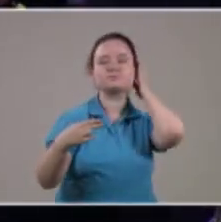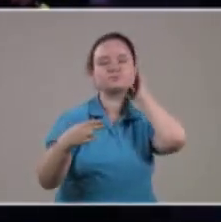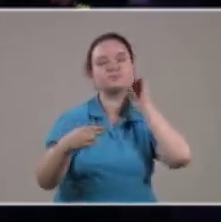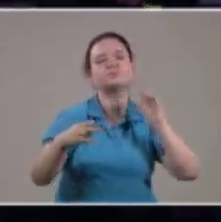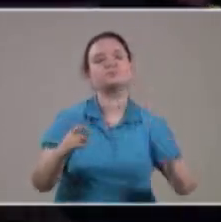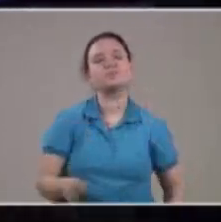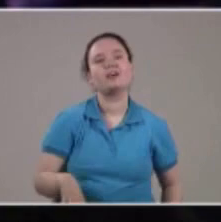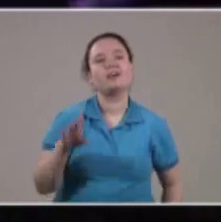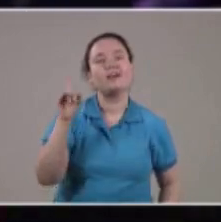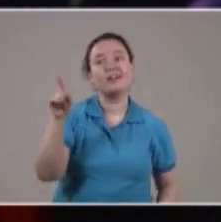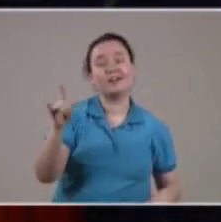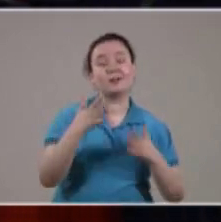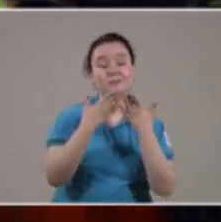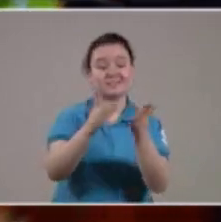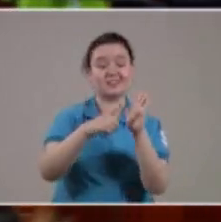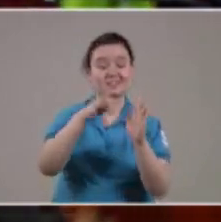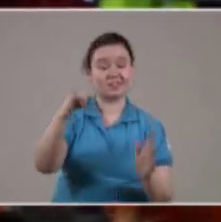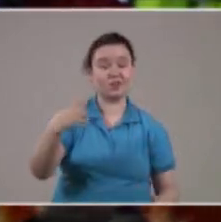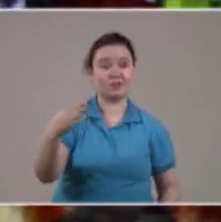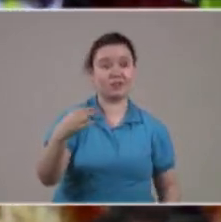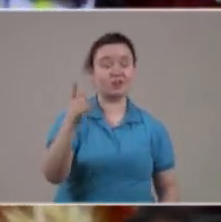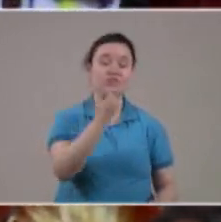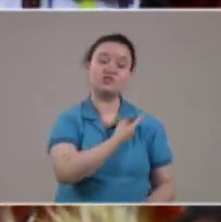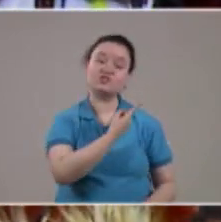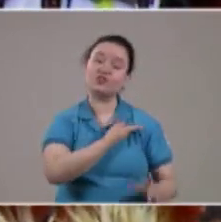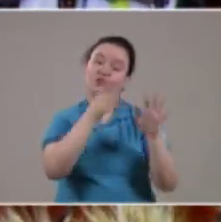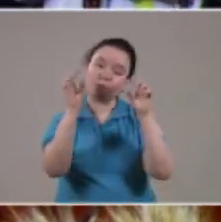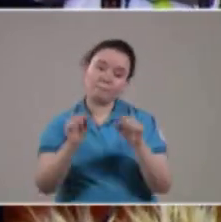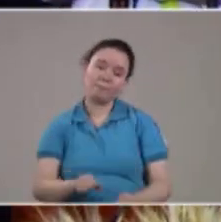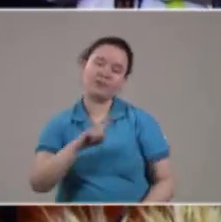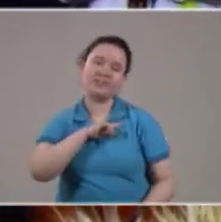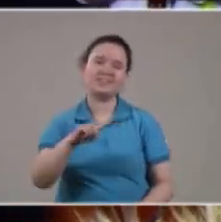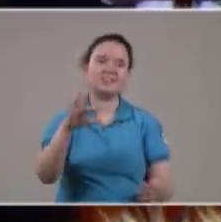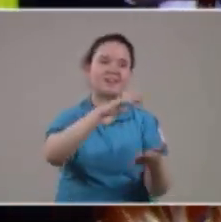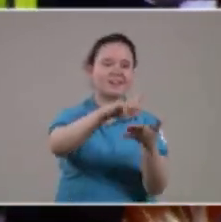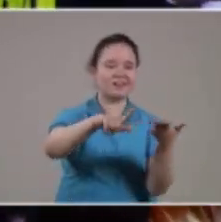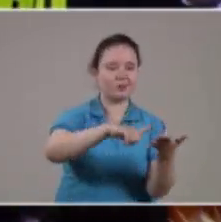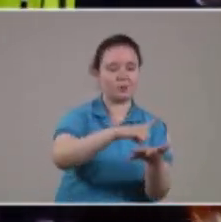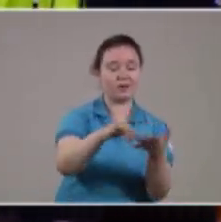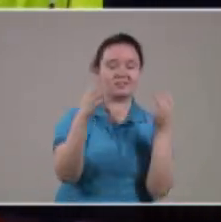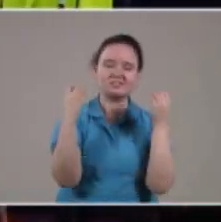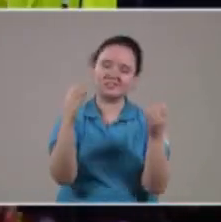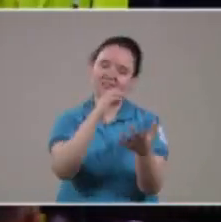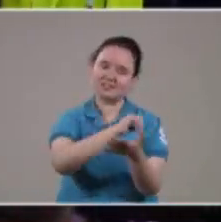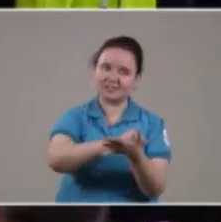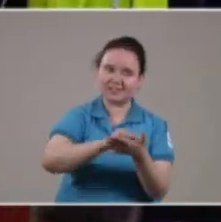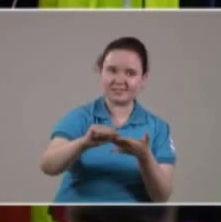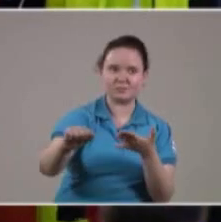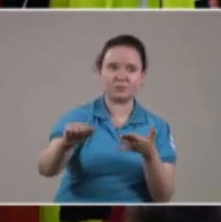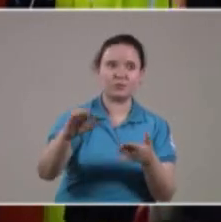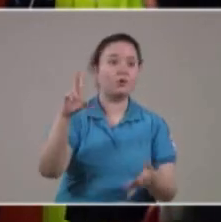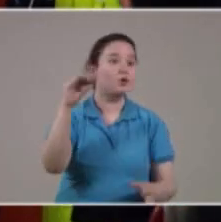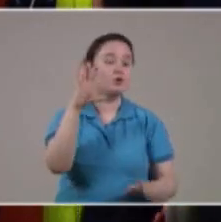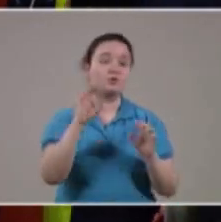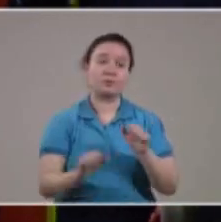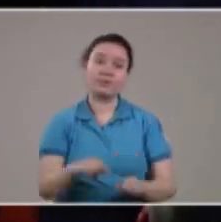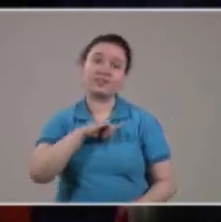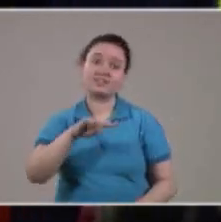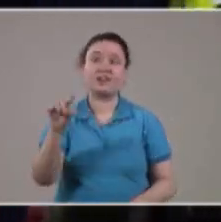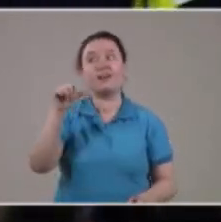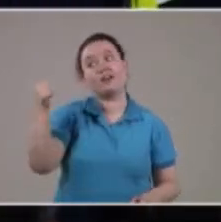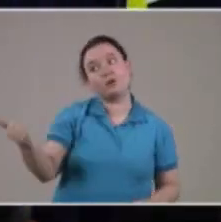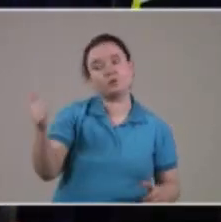El arca de la presencia de Dios solo podía estar en el lugar santísimo. No podía estar en otro